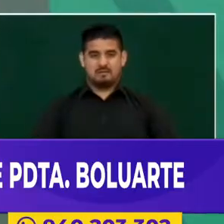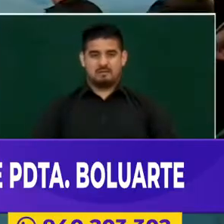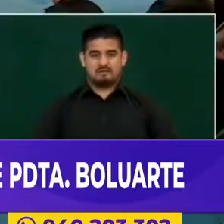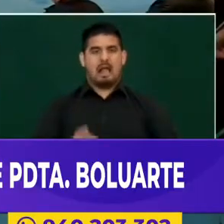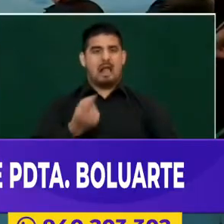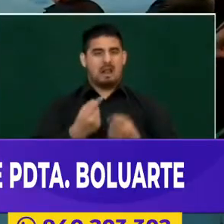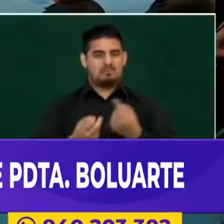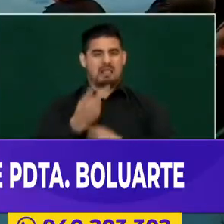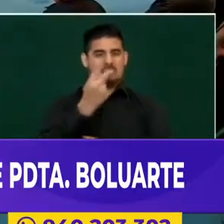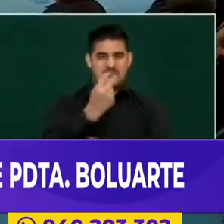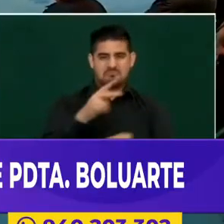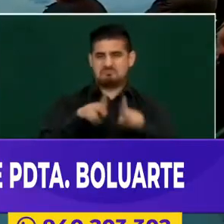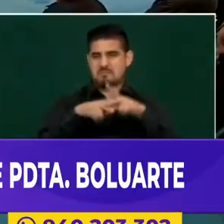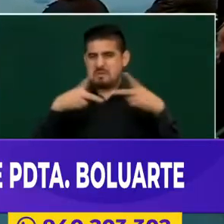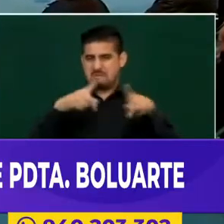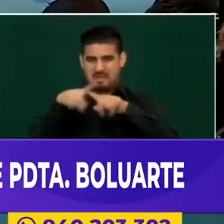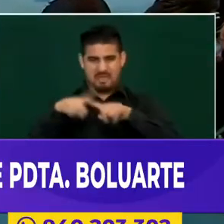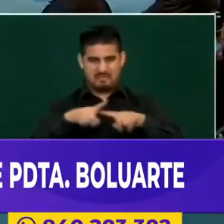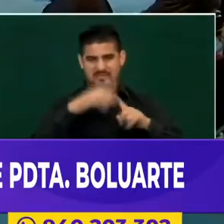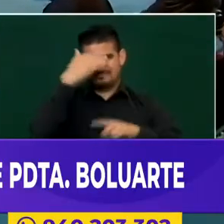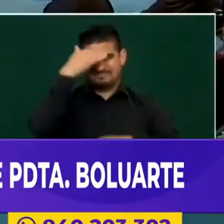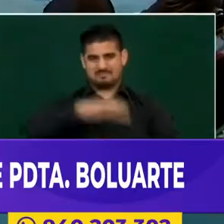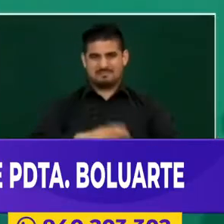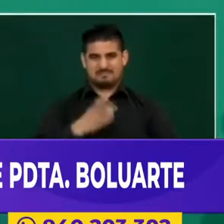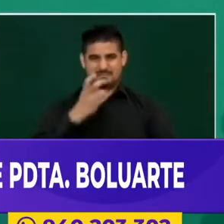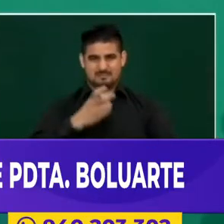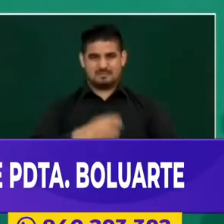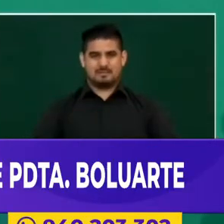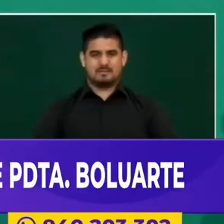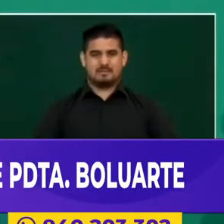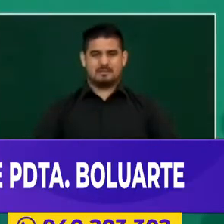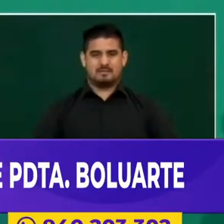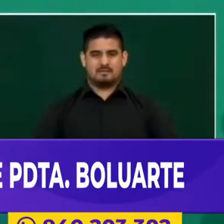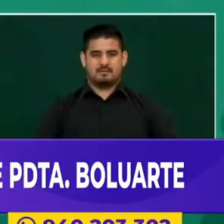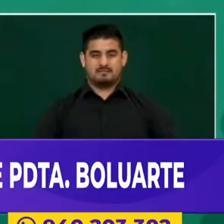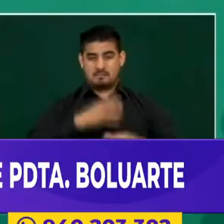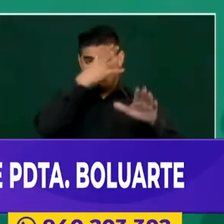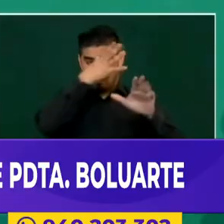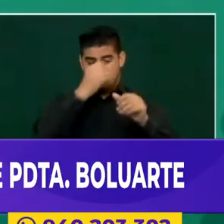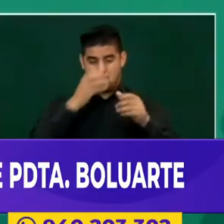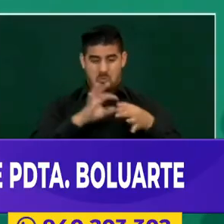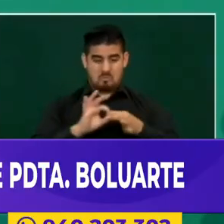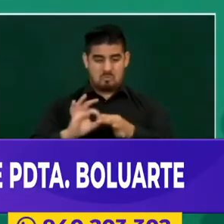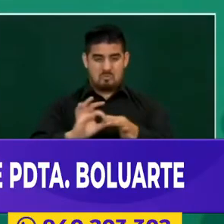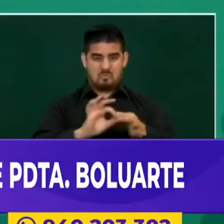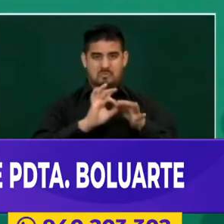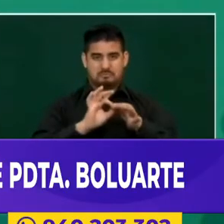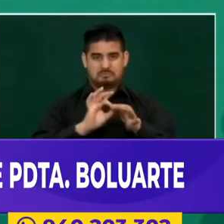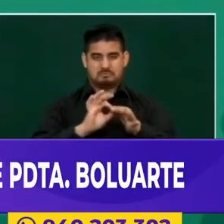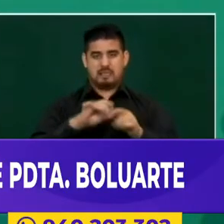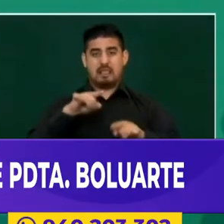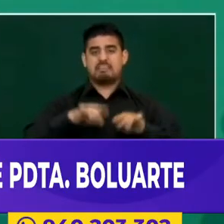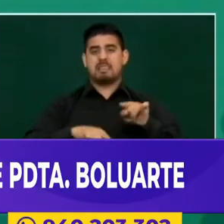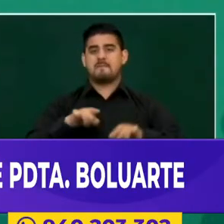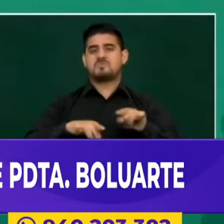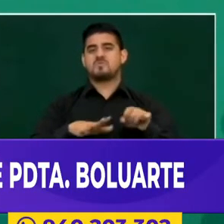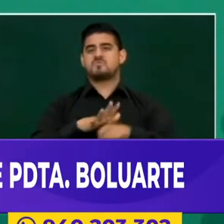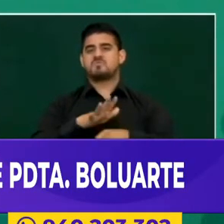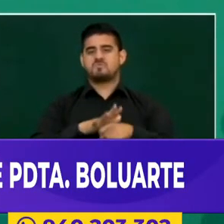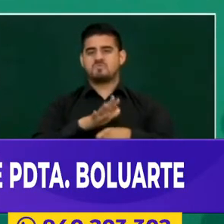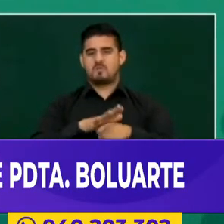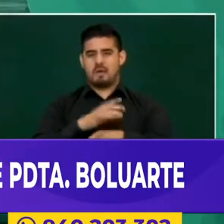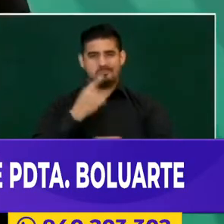Tocan al son que les marca